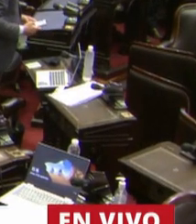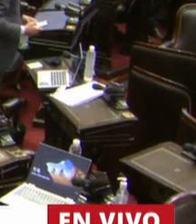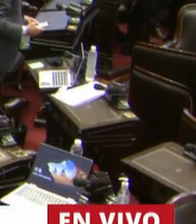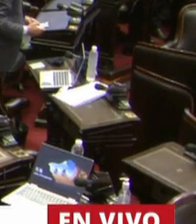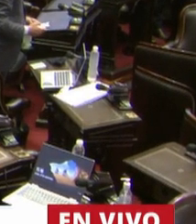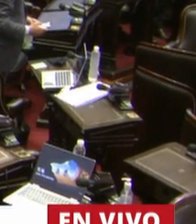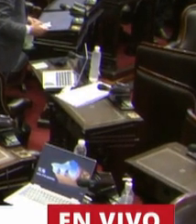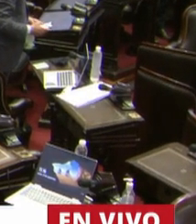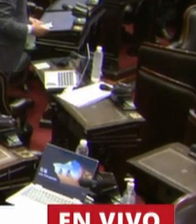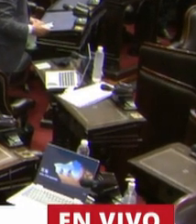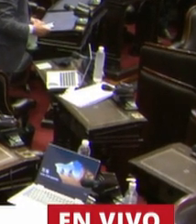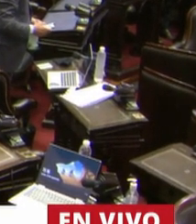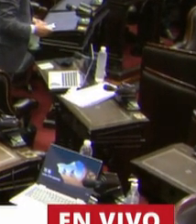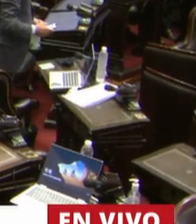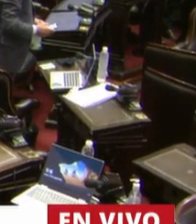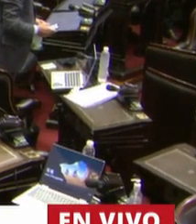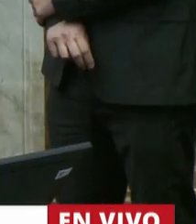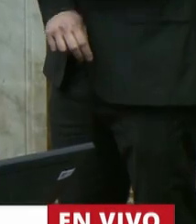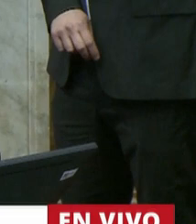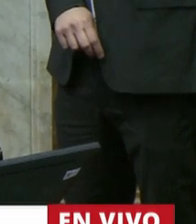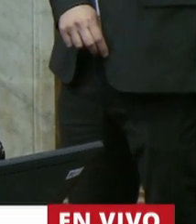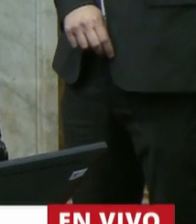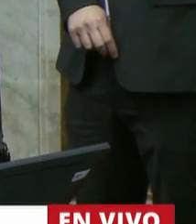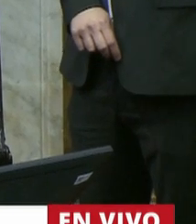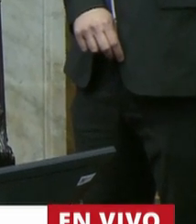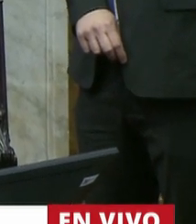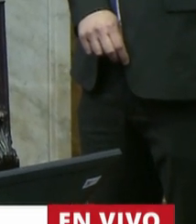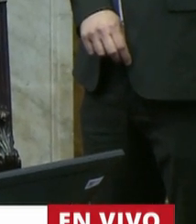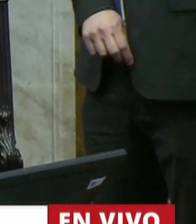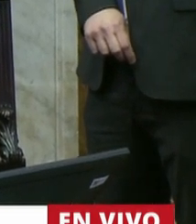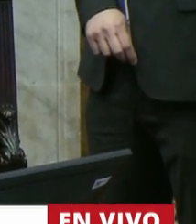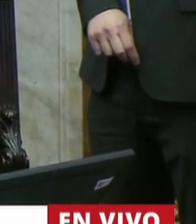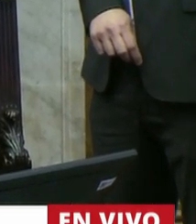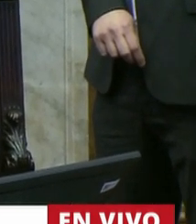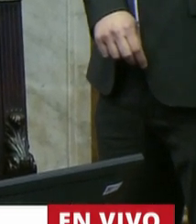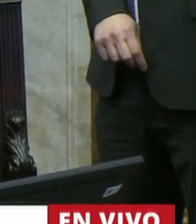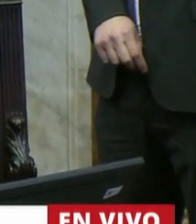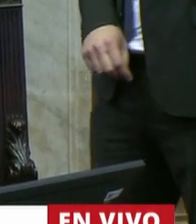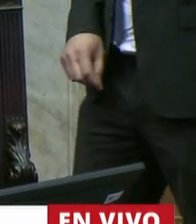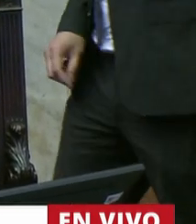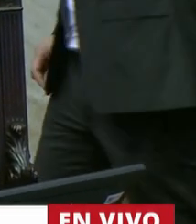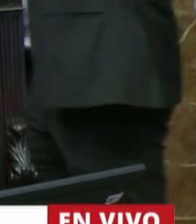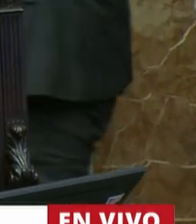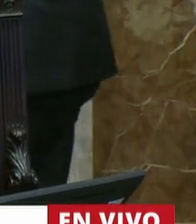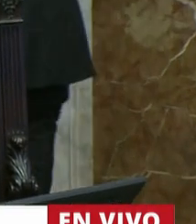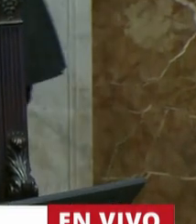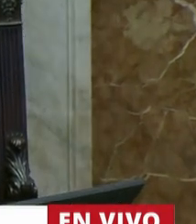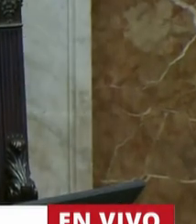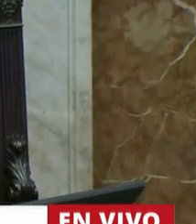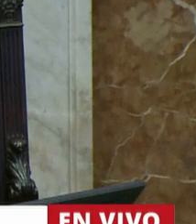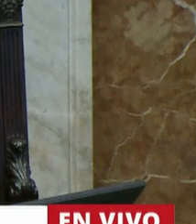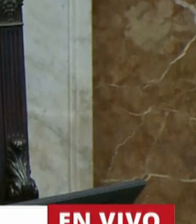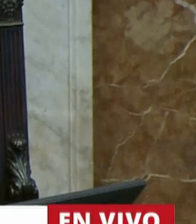invito a los señores y señoras legisladores y al público presente a entonar las estrofas del himno nacional